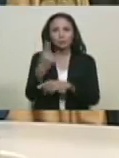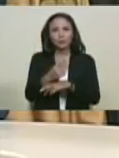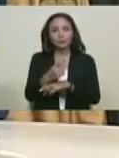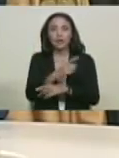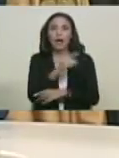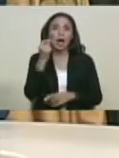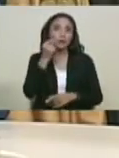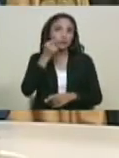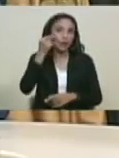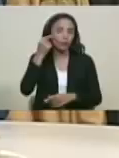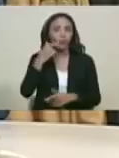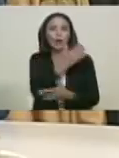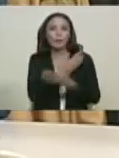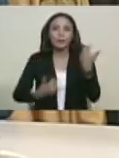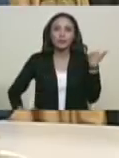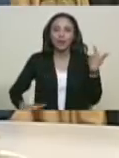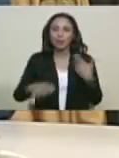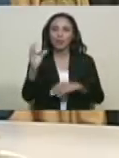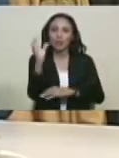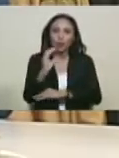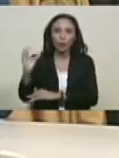santos presidente de colombia